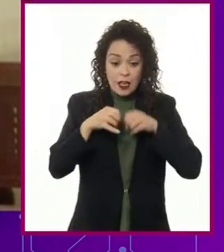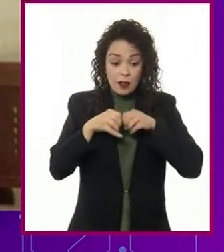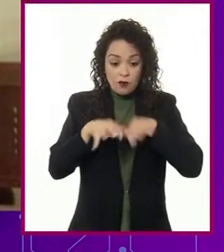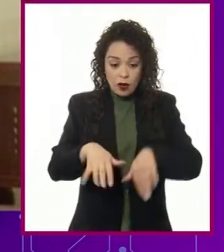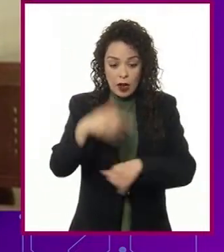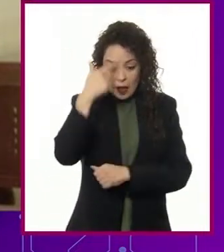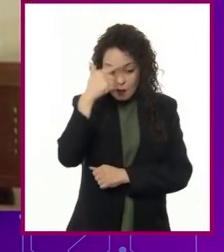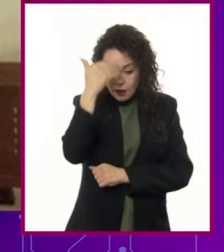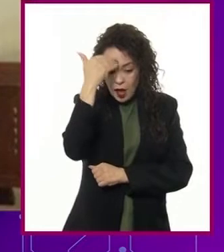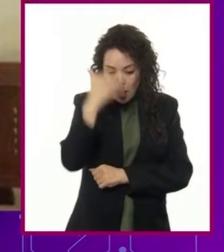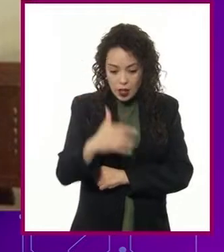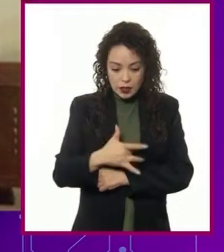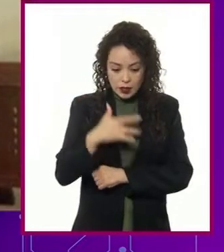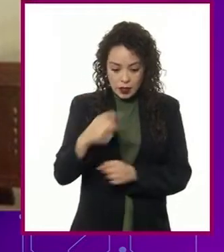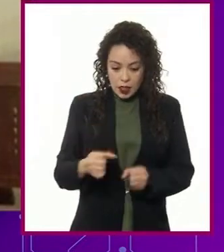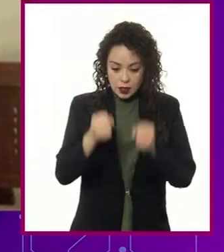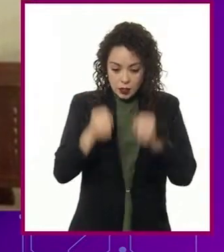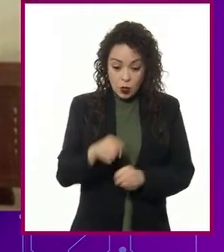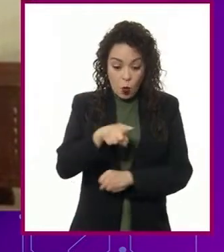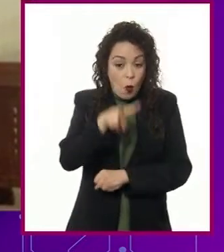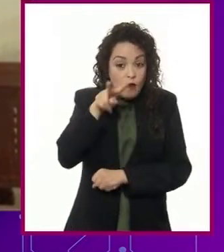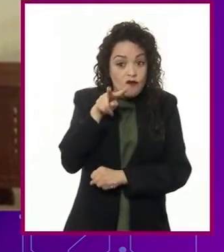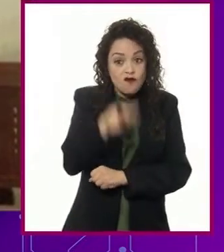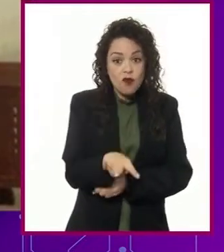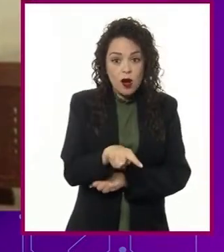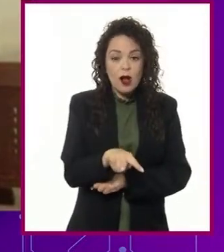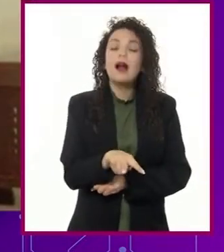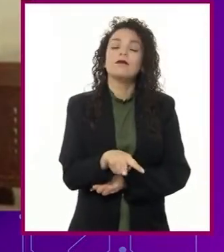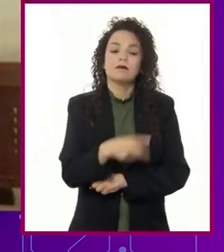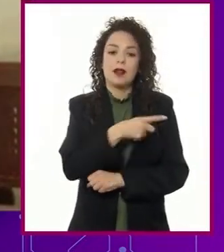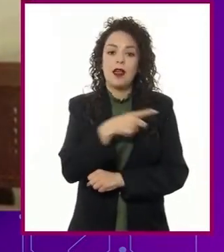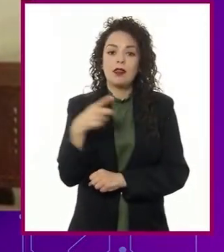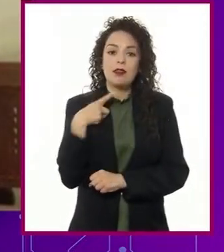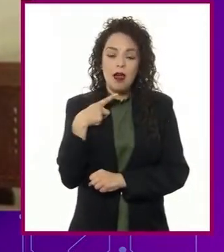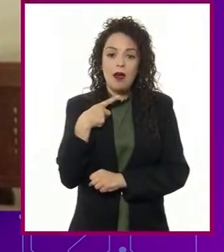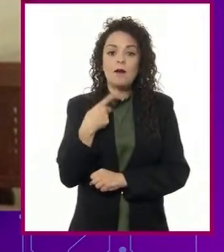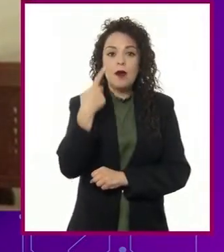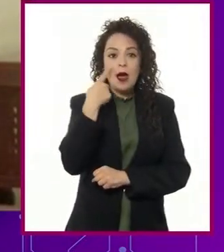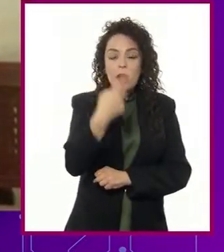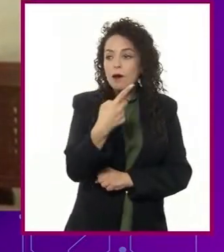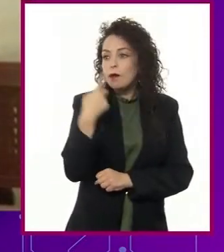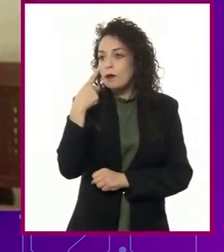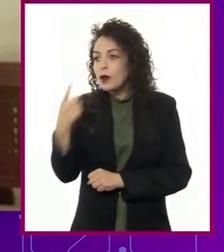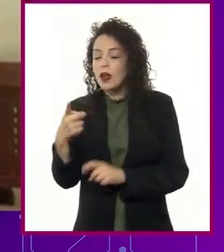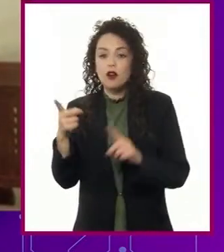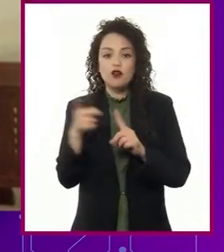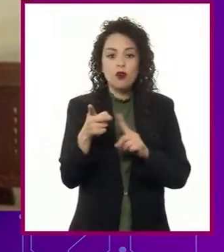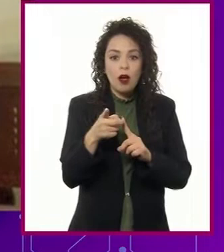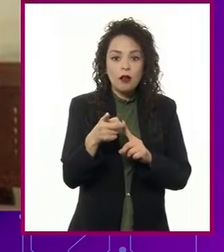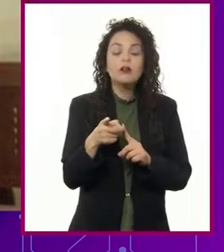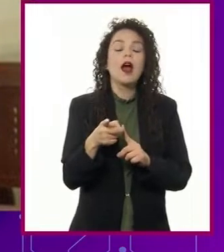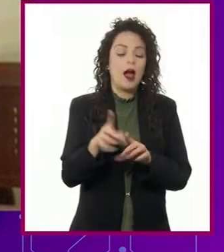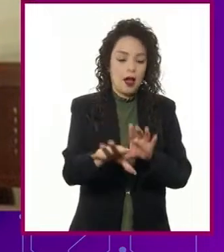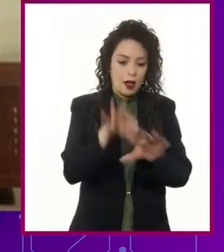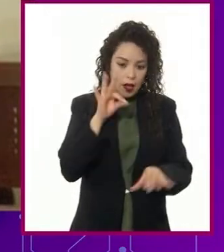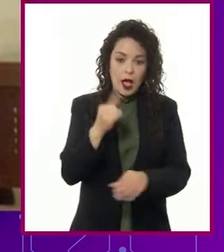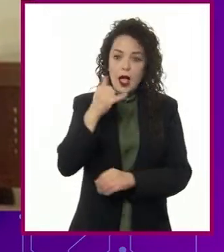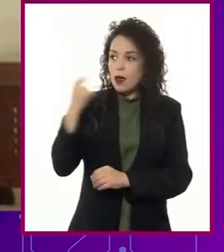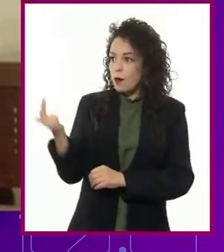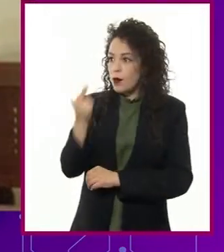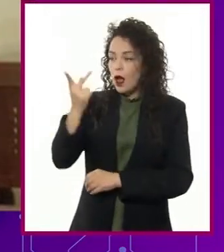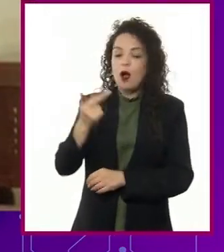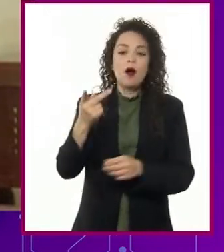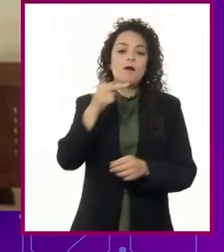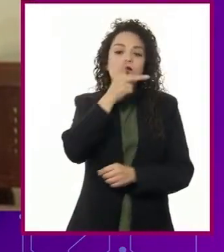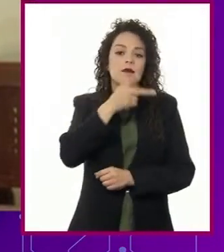es real, debemos de consultarla con nuestros padres, abuelos